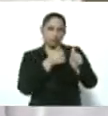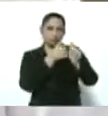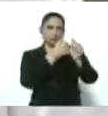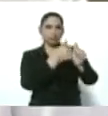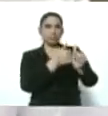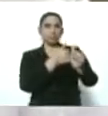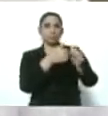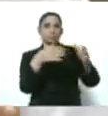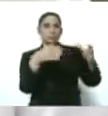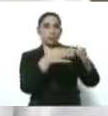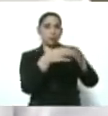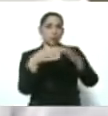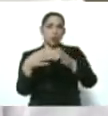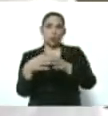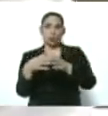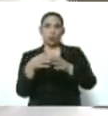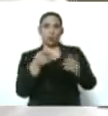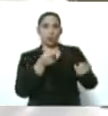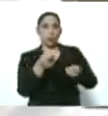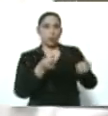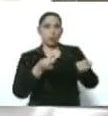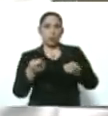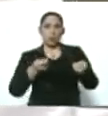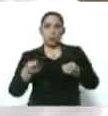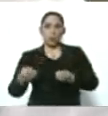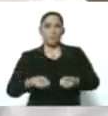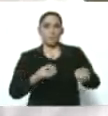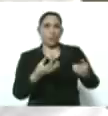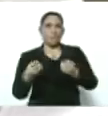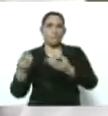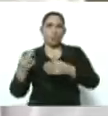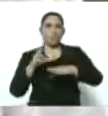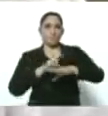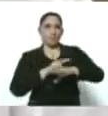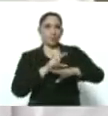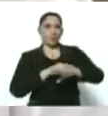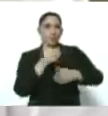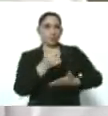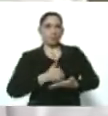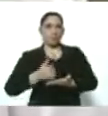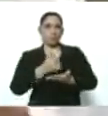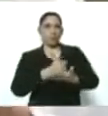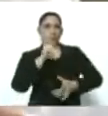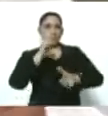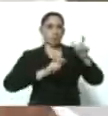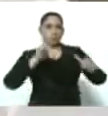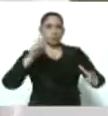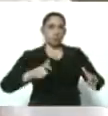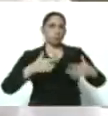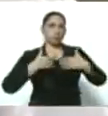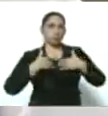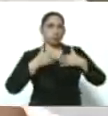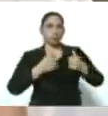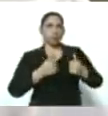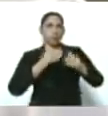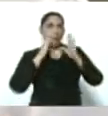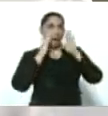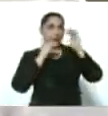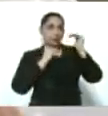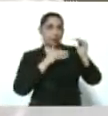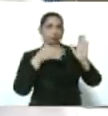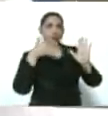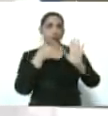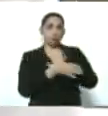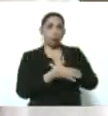los órganos de regulación. Les hemos pedido a los médicos, a los farmacéuticos, al personal de la salud, que esté muy atento sobre los